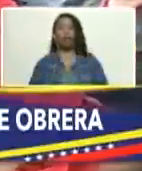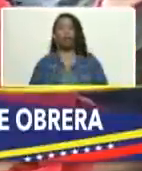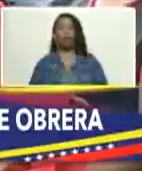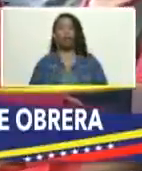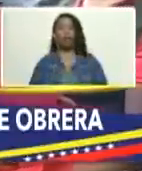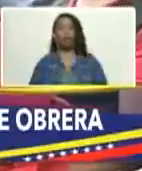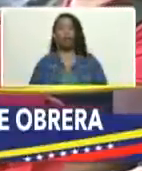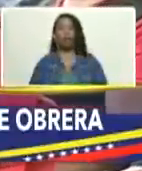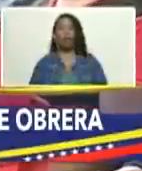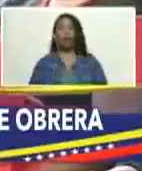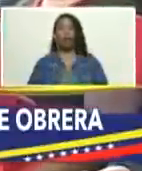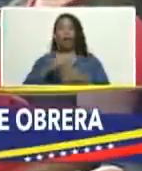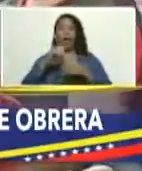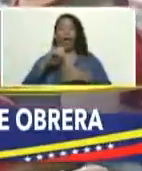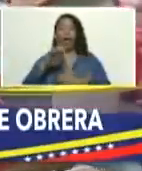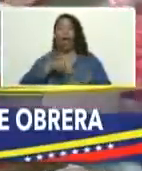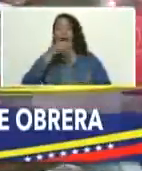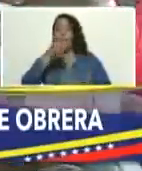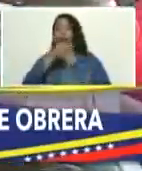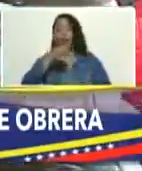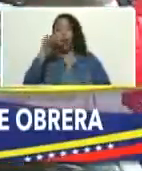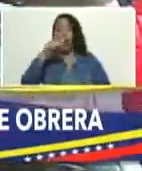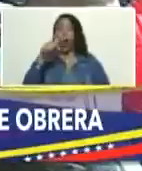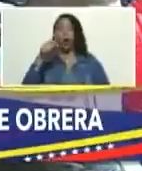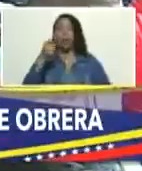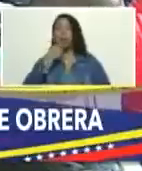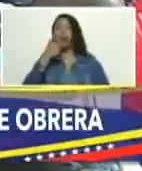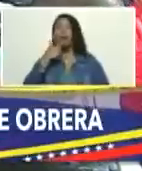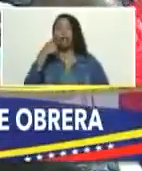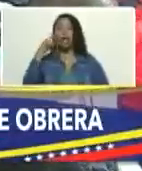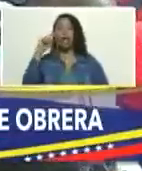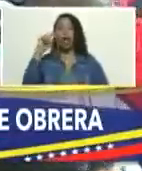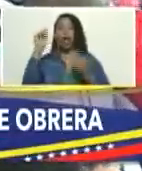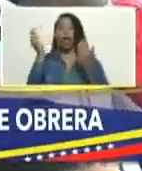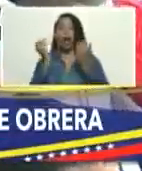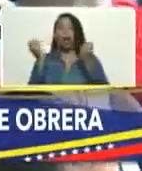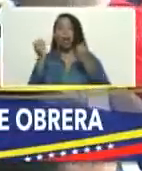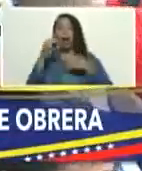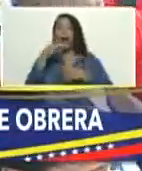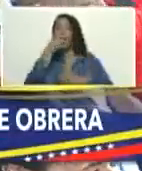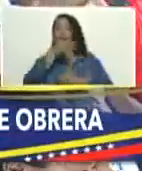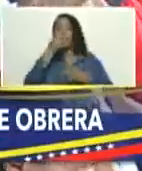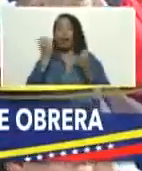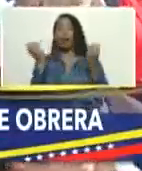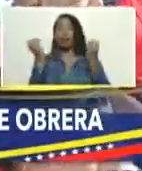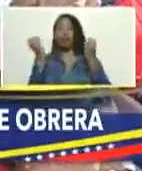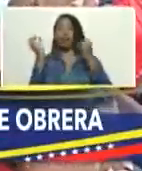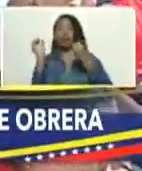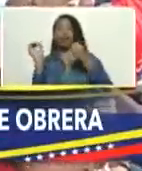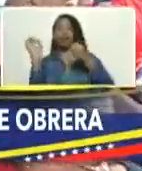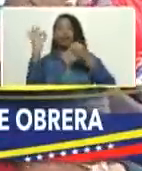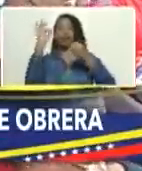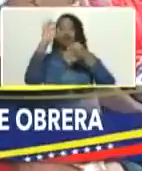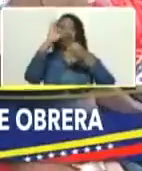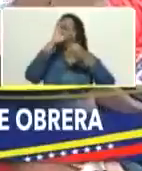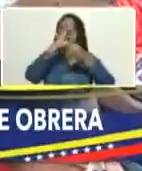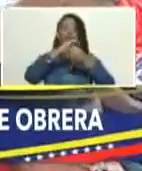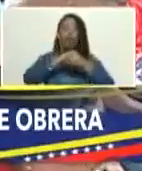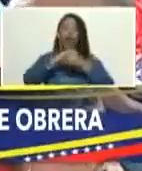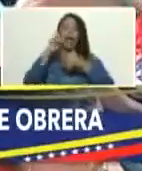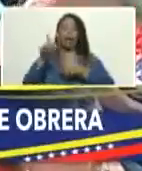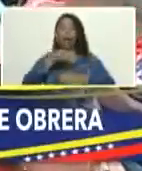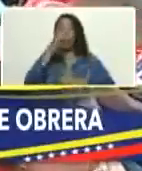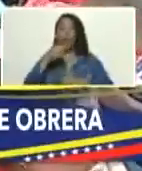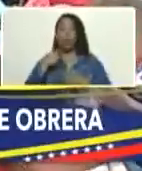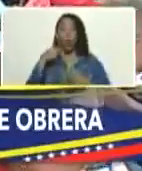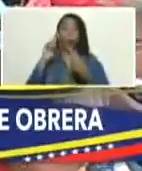Está cayendo la tarde, una tarde linda que conocí a Cilinda. Esa tarde linda que yo conocí